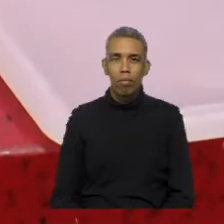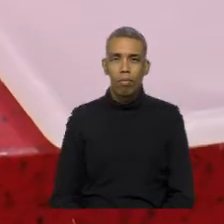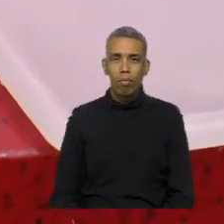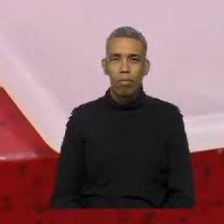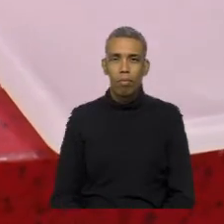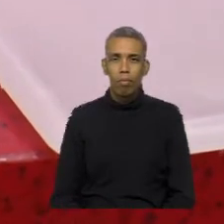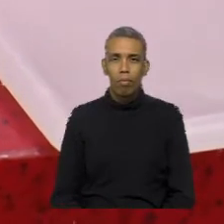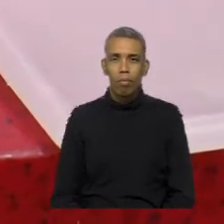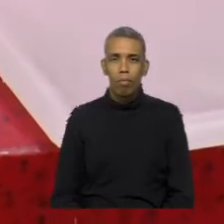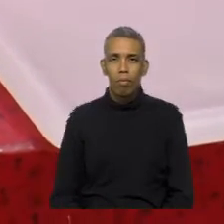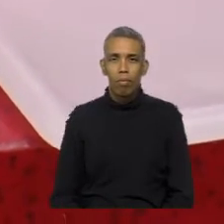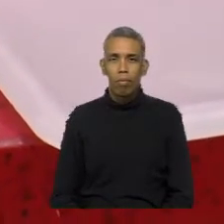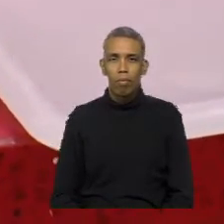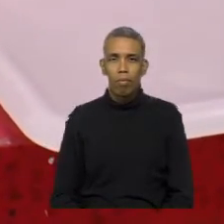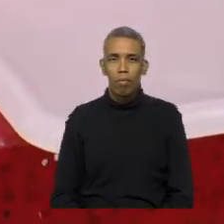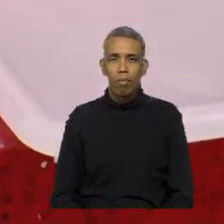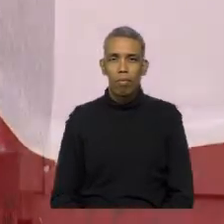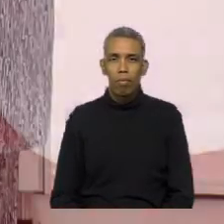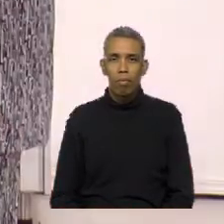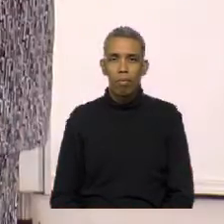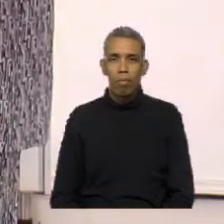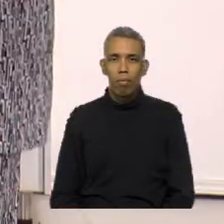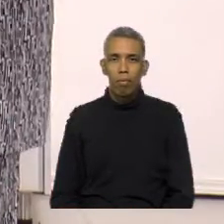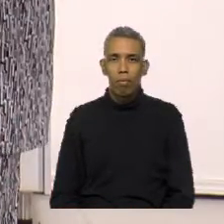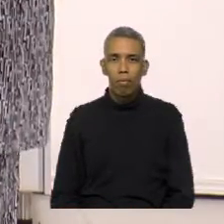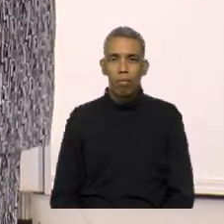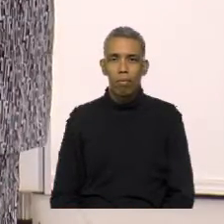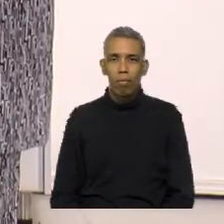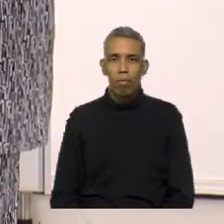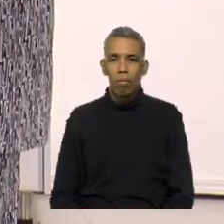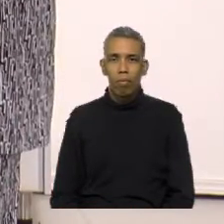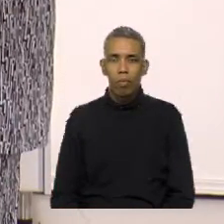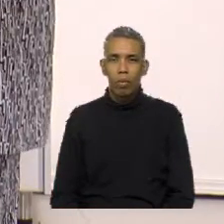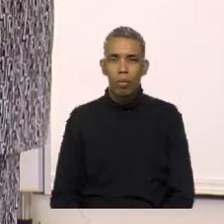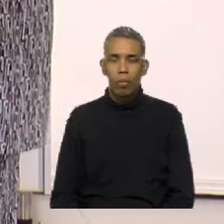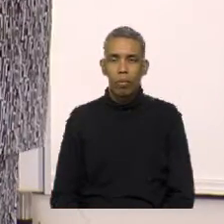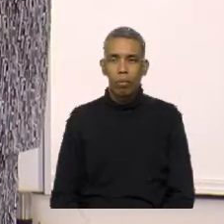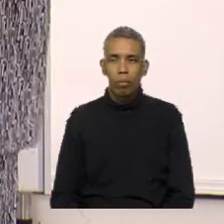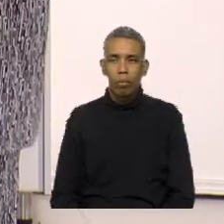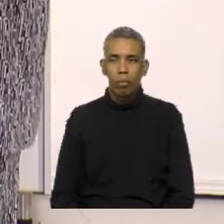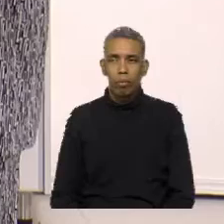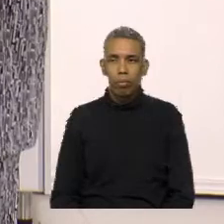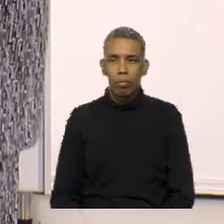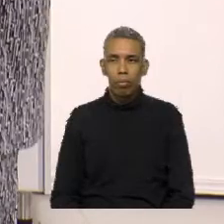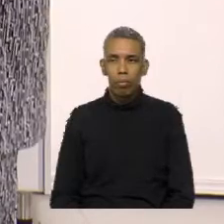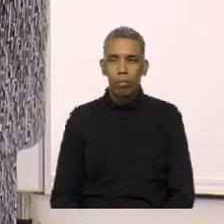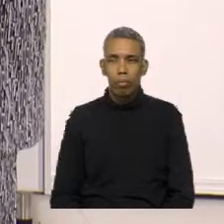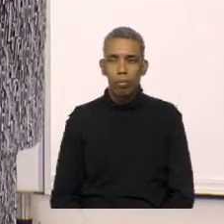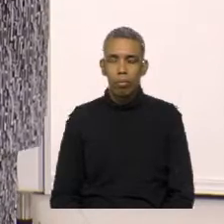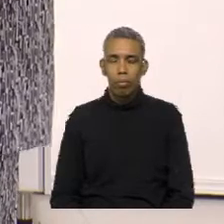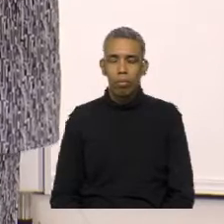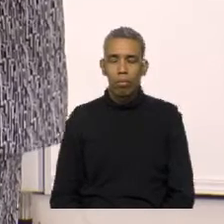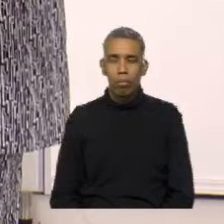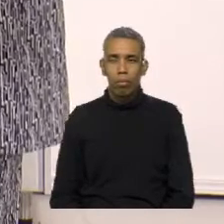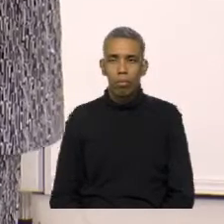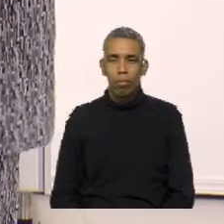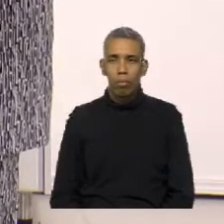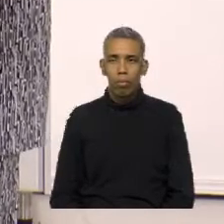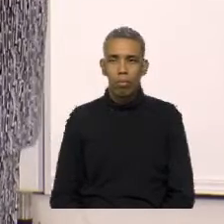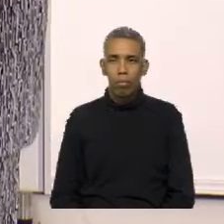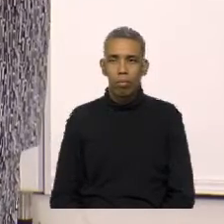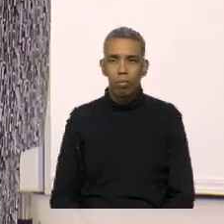a cortar acá las julianas de pimentón, también que queden